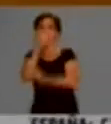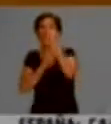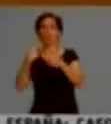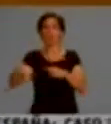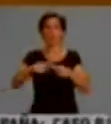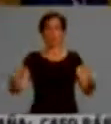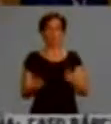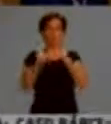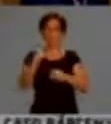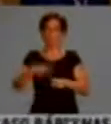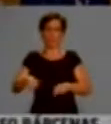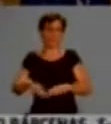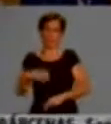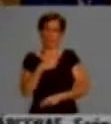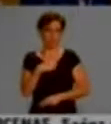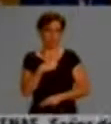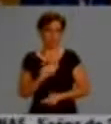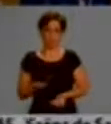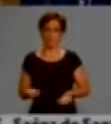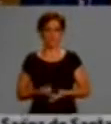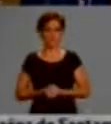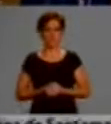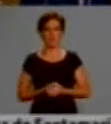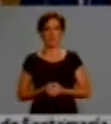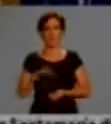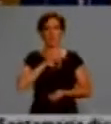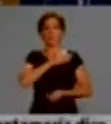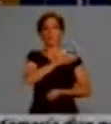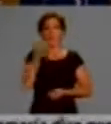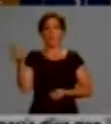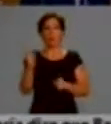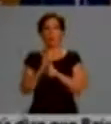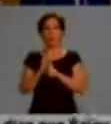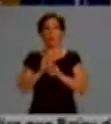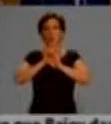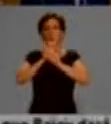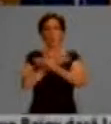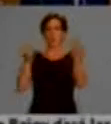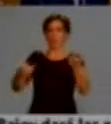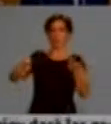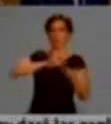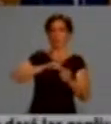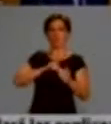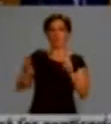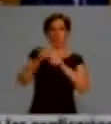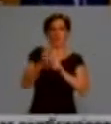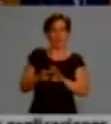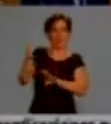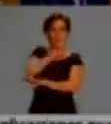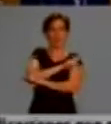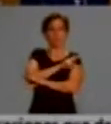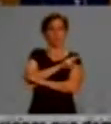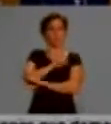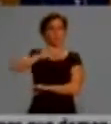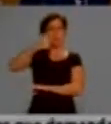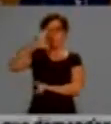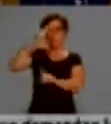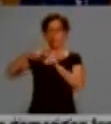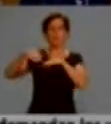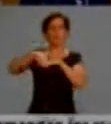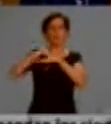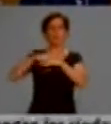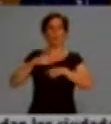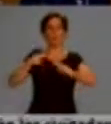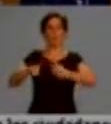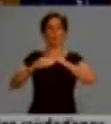actuaciones políticas. Señorías, la recuperación de la confianza se basa principalmente en la garantía de estabilidad